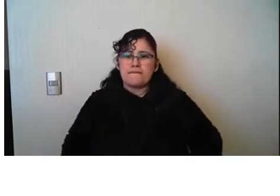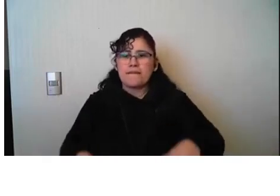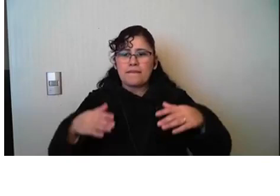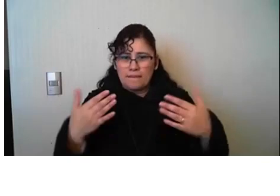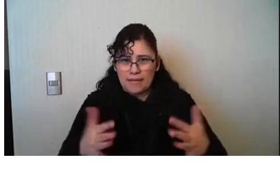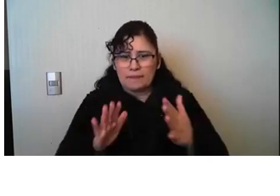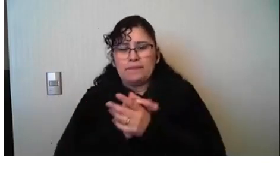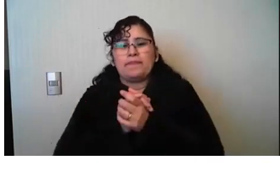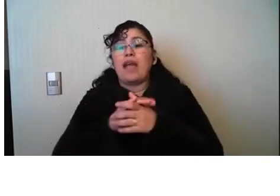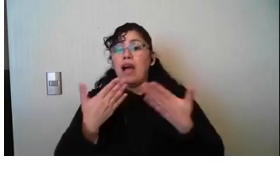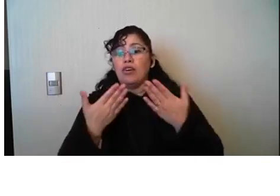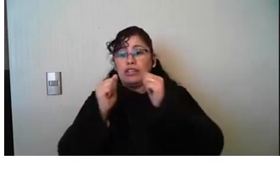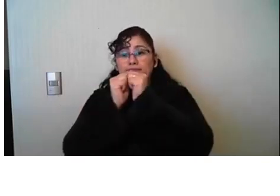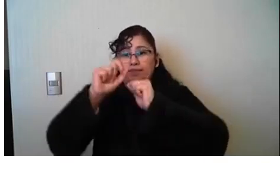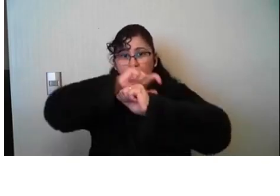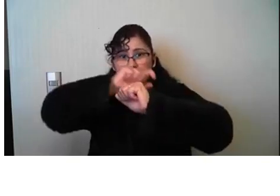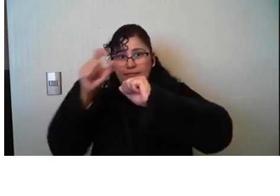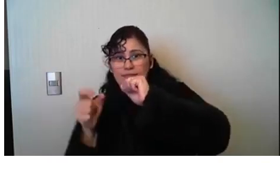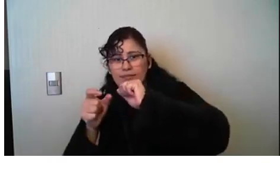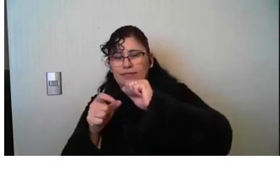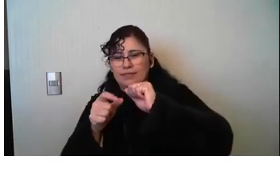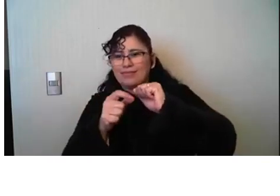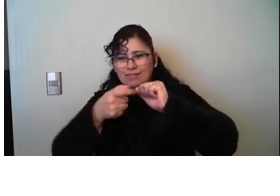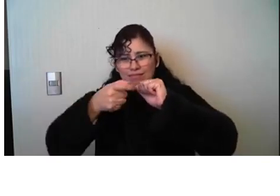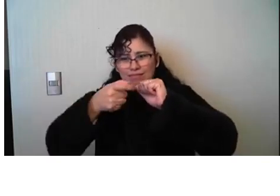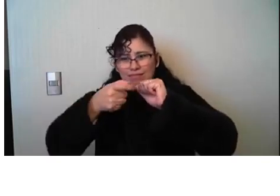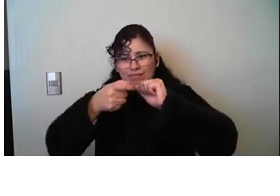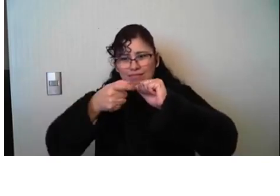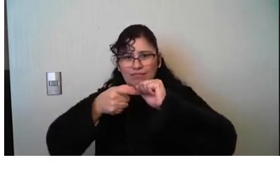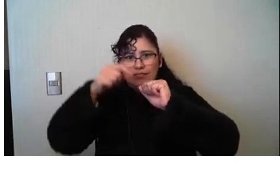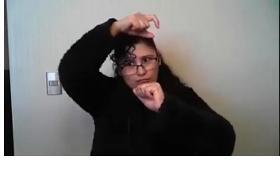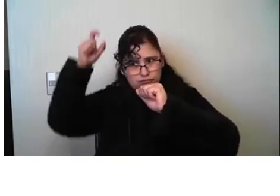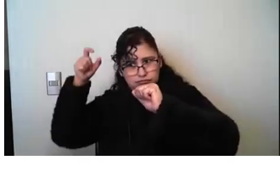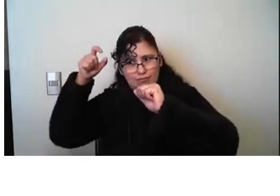tenemos la corteza cerebral en un corte coronal, ¿cierto? Acá